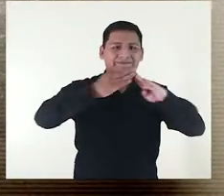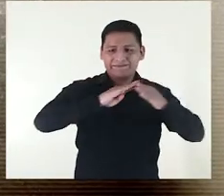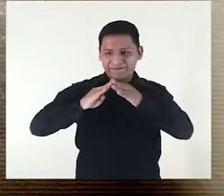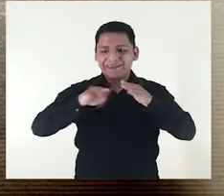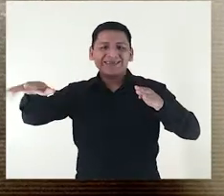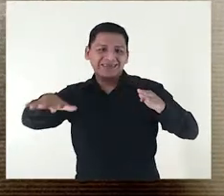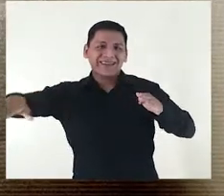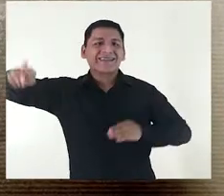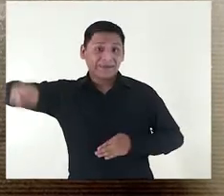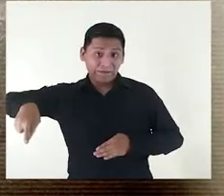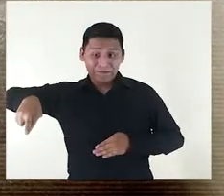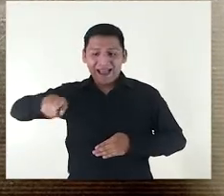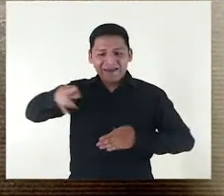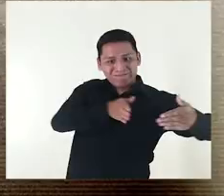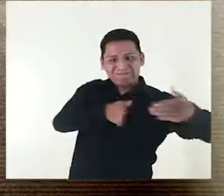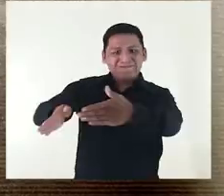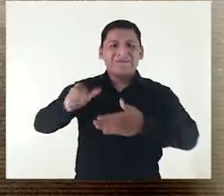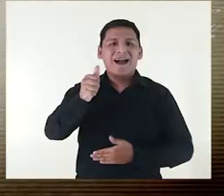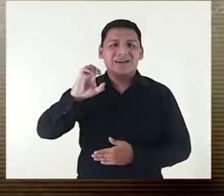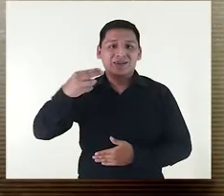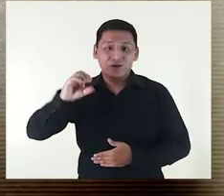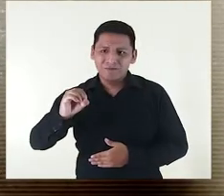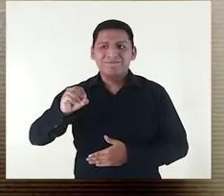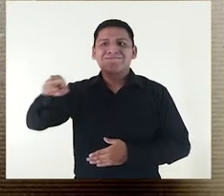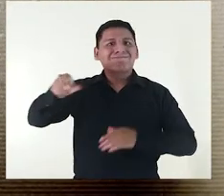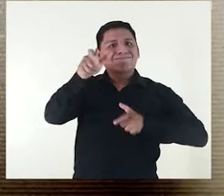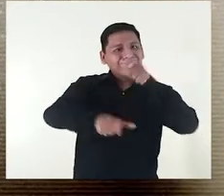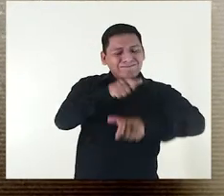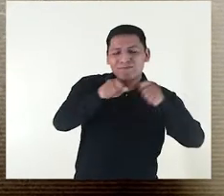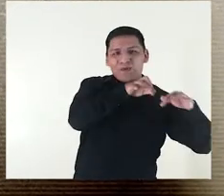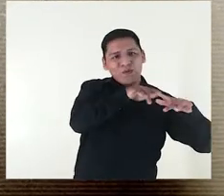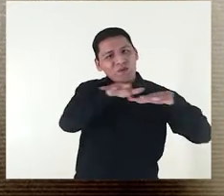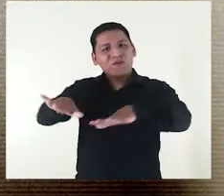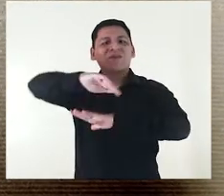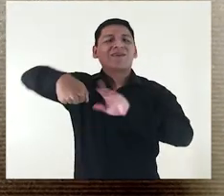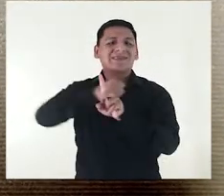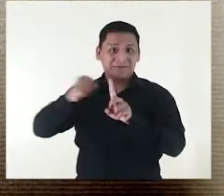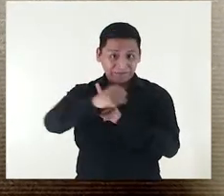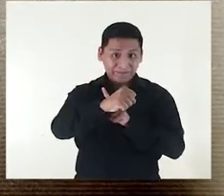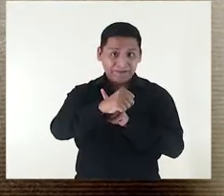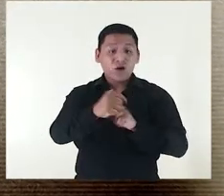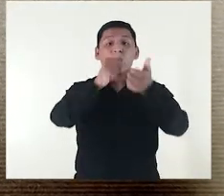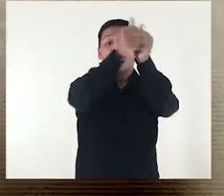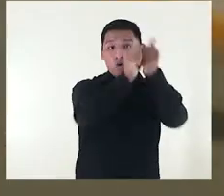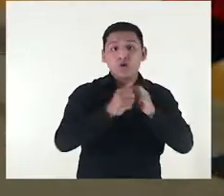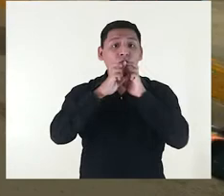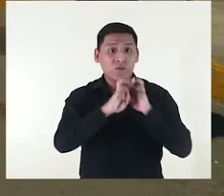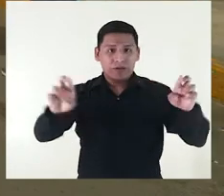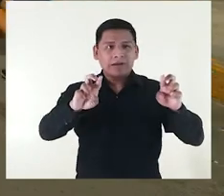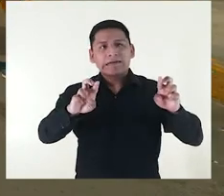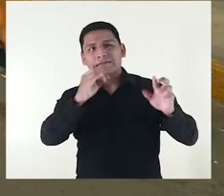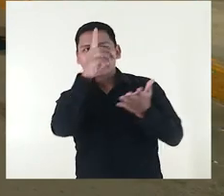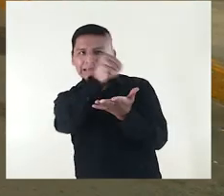conectar a la ciudad con esta parte del Rímac, en donde existía la Alameda de Hacha, un concurrido lugar de paseo de la sociedad. Bajo